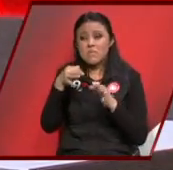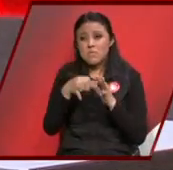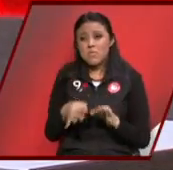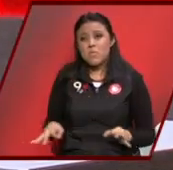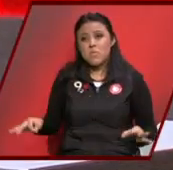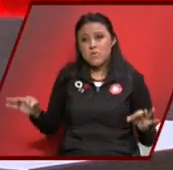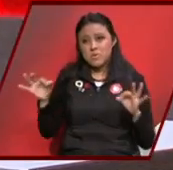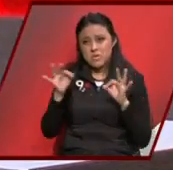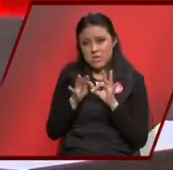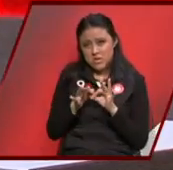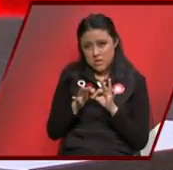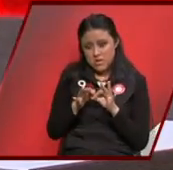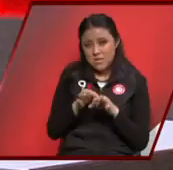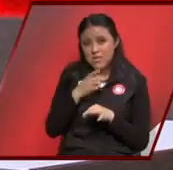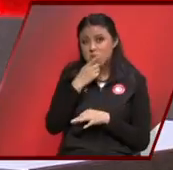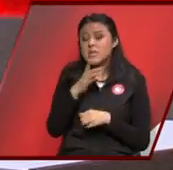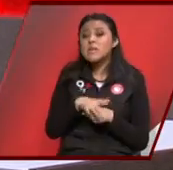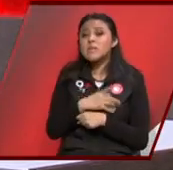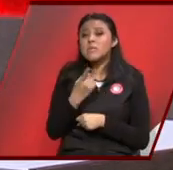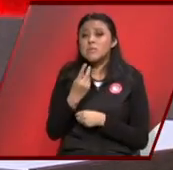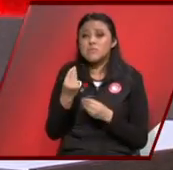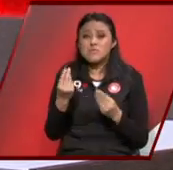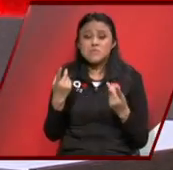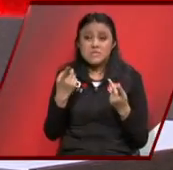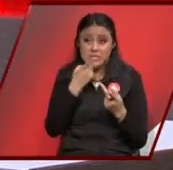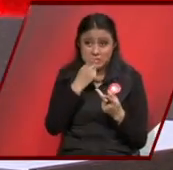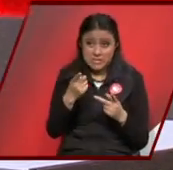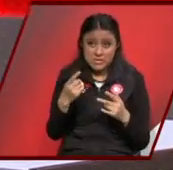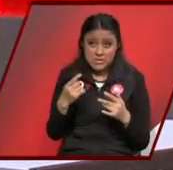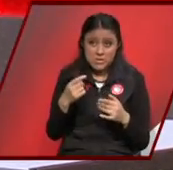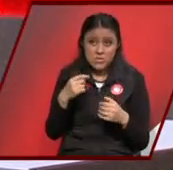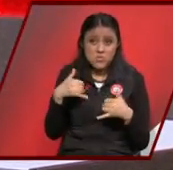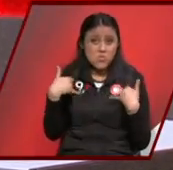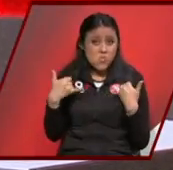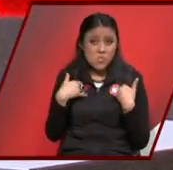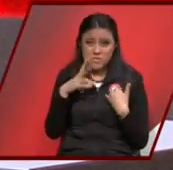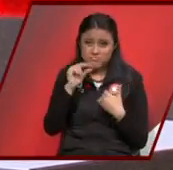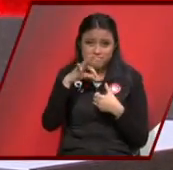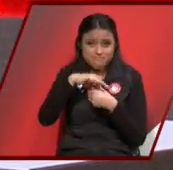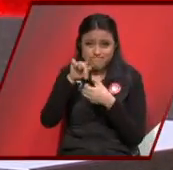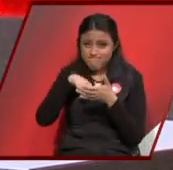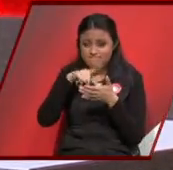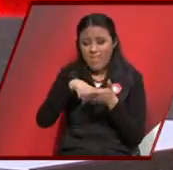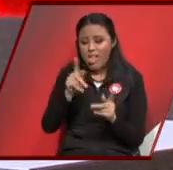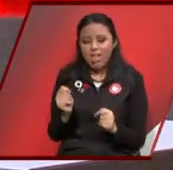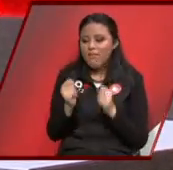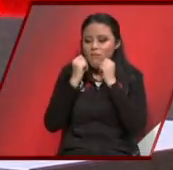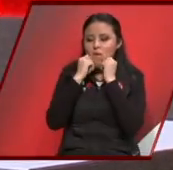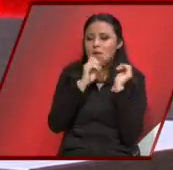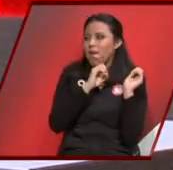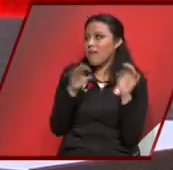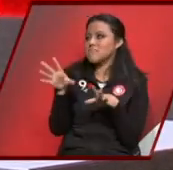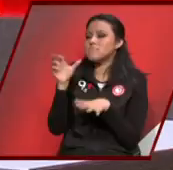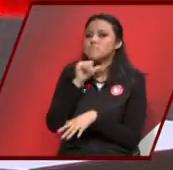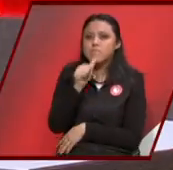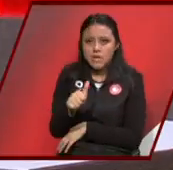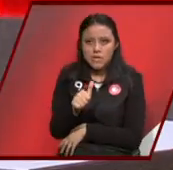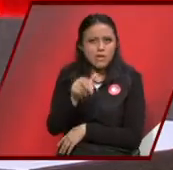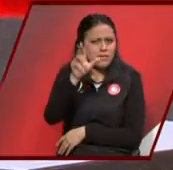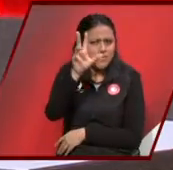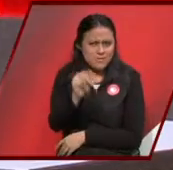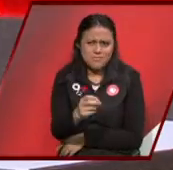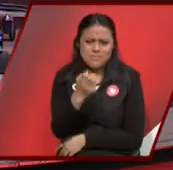fondo. No lo digo al calor de la campaña, porque mira, muchos dicen que los jóvenes no van a votar, que los jóvenes no les importa nada y que no se interesan en nada. Los